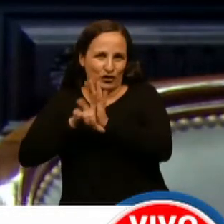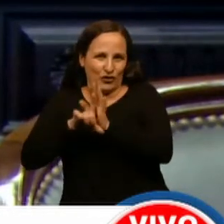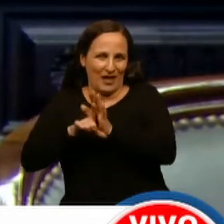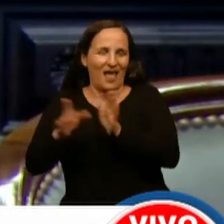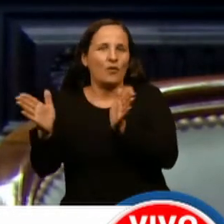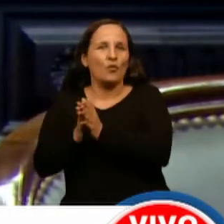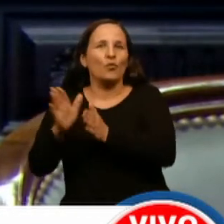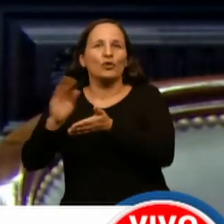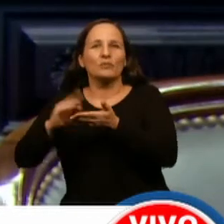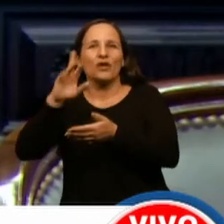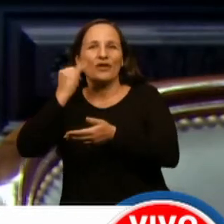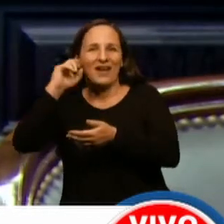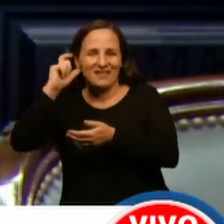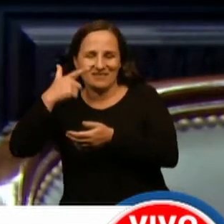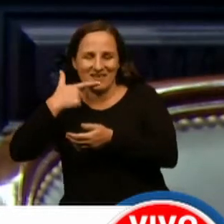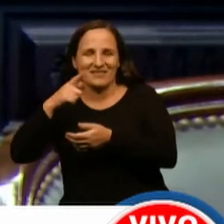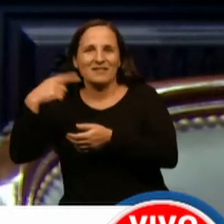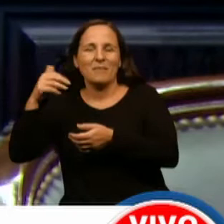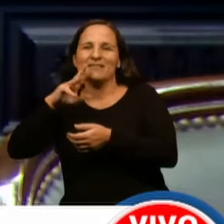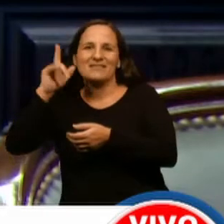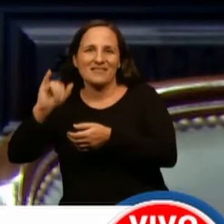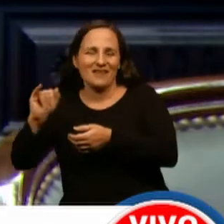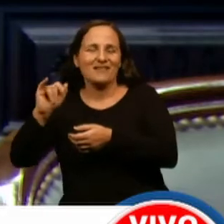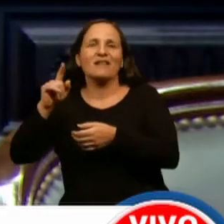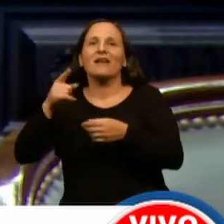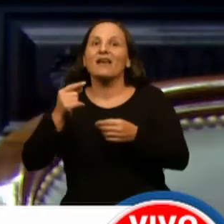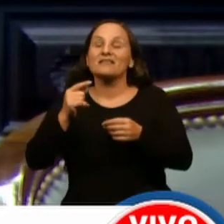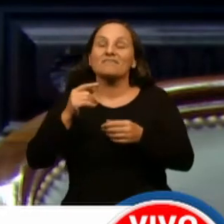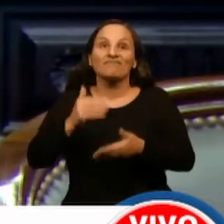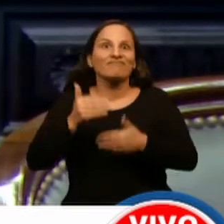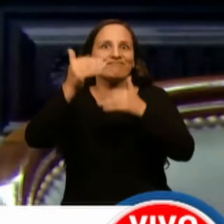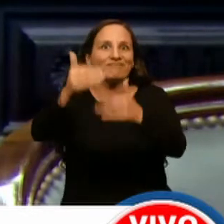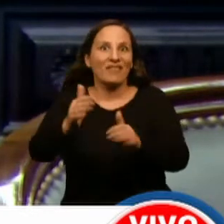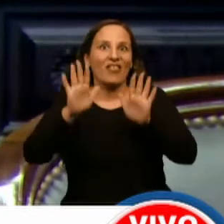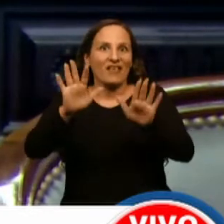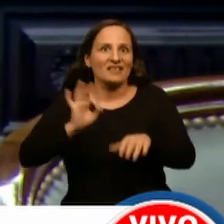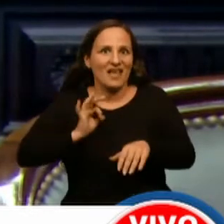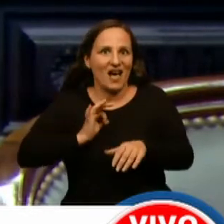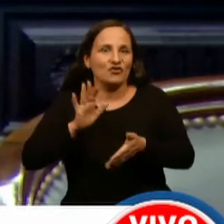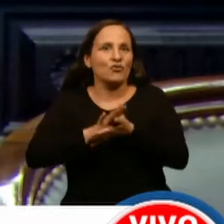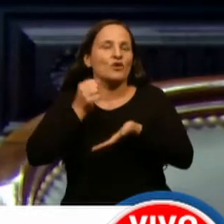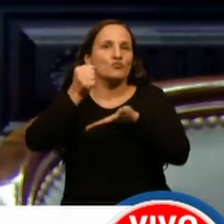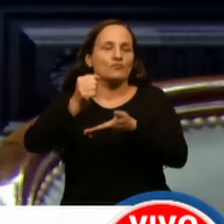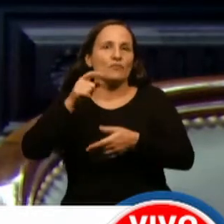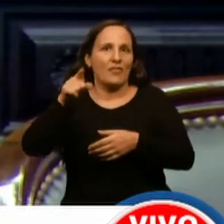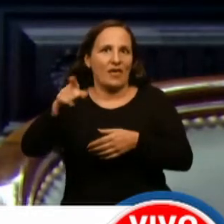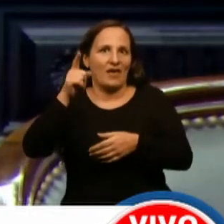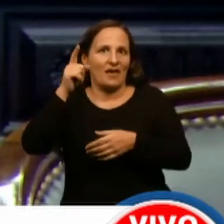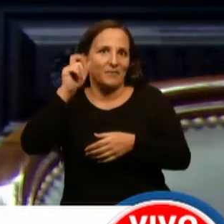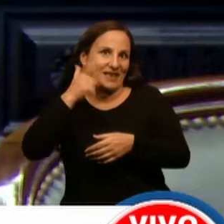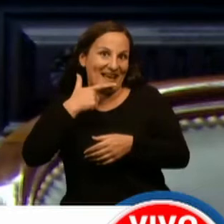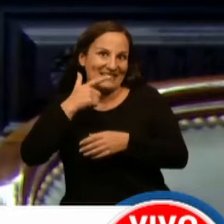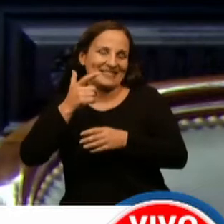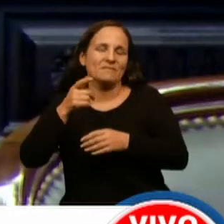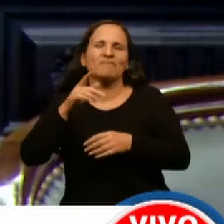diputadas Reyes, Madsen, que es la prórroga por 10 años de este beneficio del subsidio al gas. Nosotros no